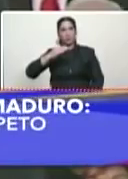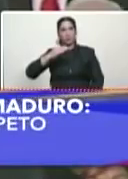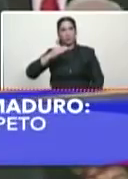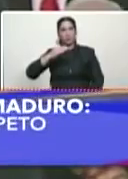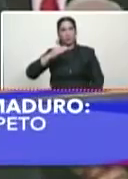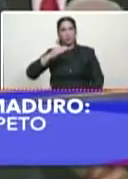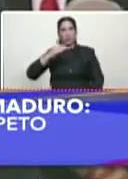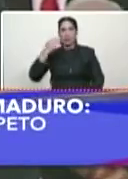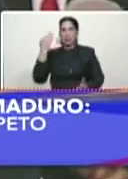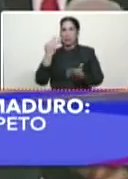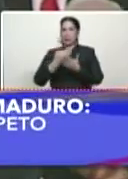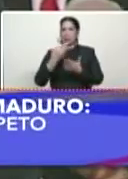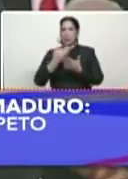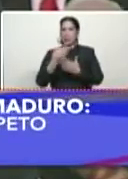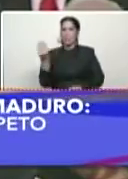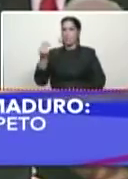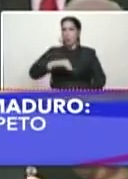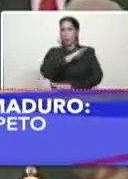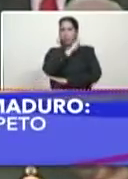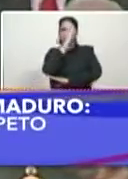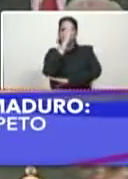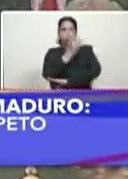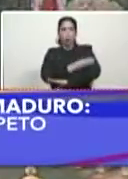vez son más poderosas,